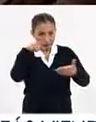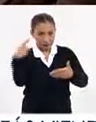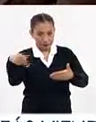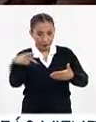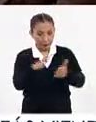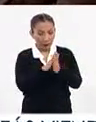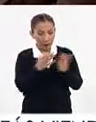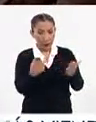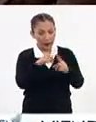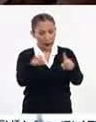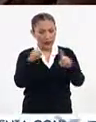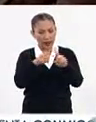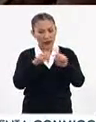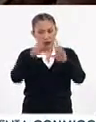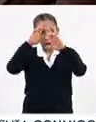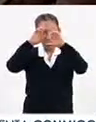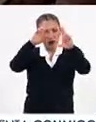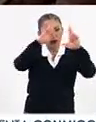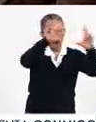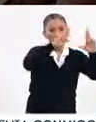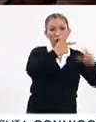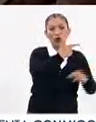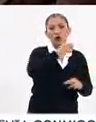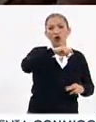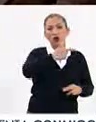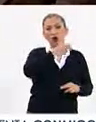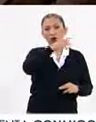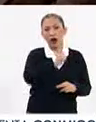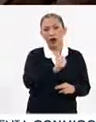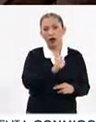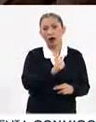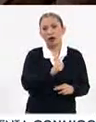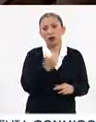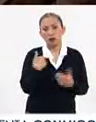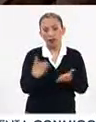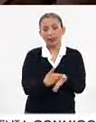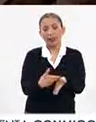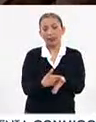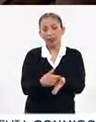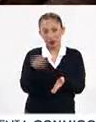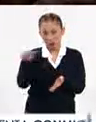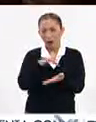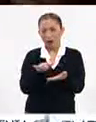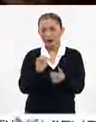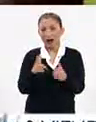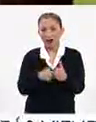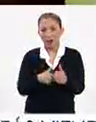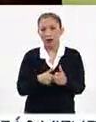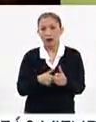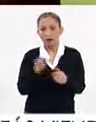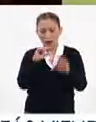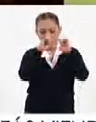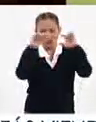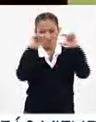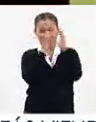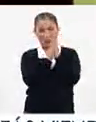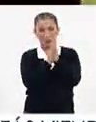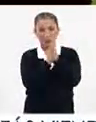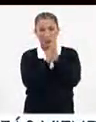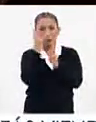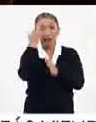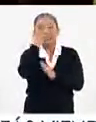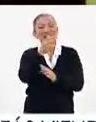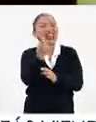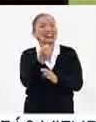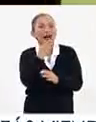ajá, tienes varios homenajes a Góngora. Sí, escondidos. ¿Por qué no nos lees sí, no, parrafito, sí, para que